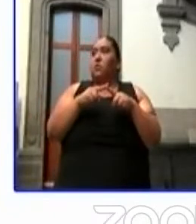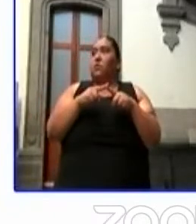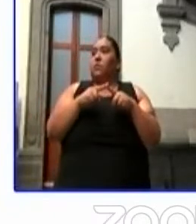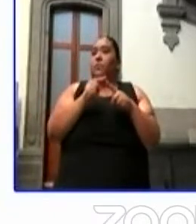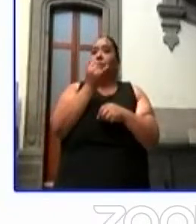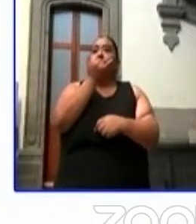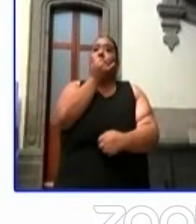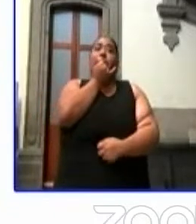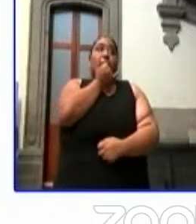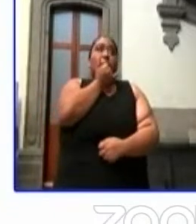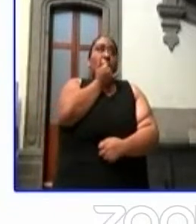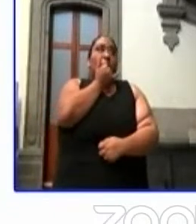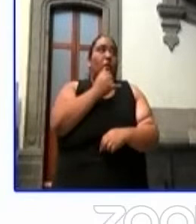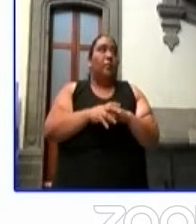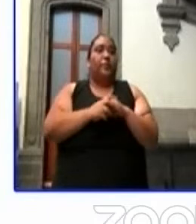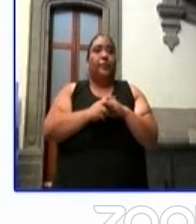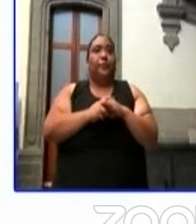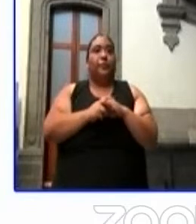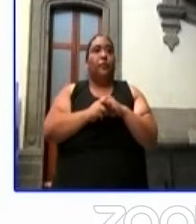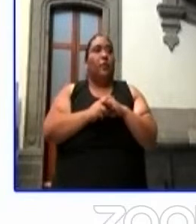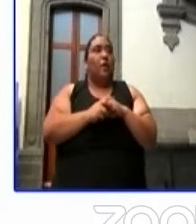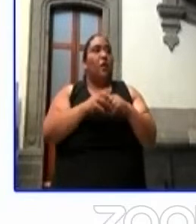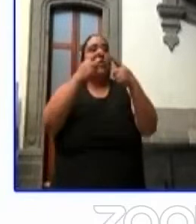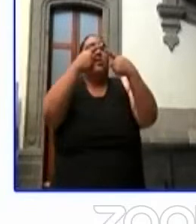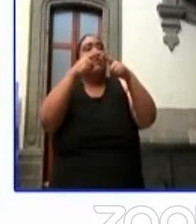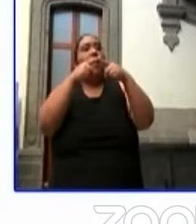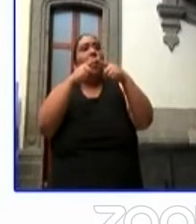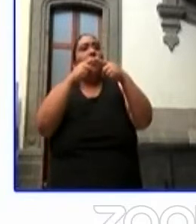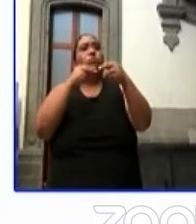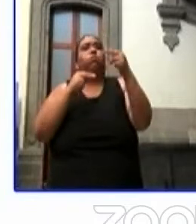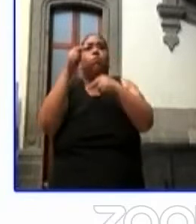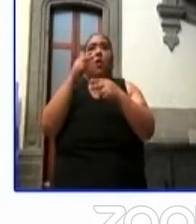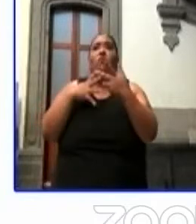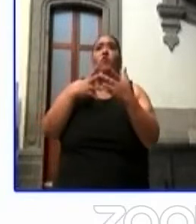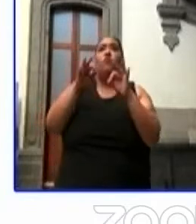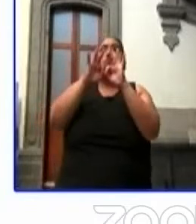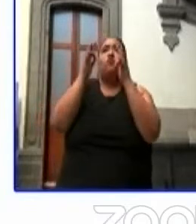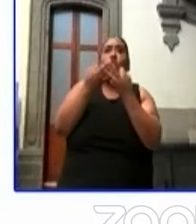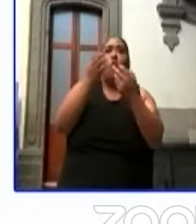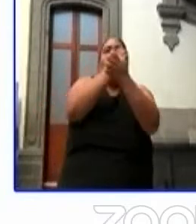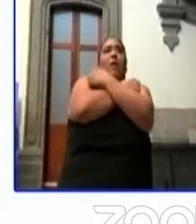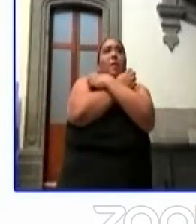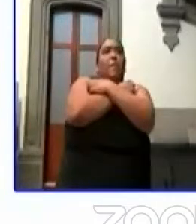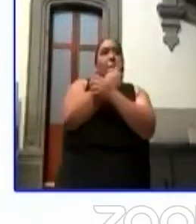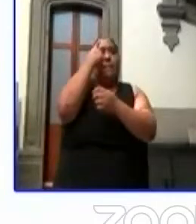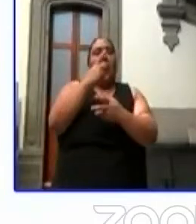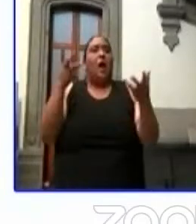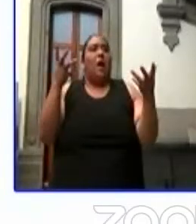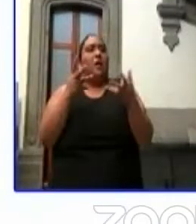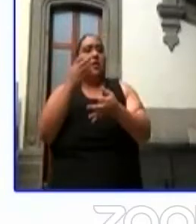Perdón. En los diferentes niveles y modalidades educativas para ampliar las oportunidades de acceso,